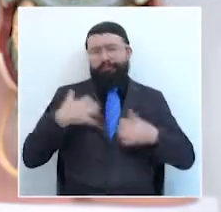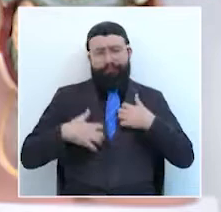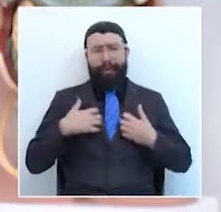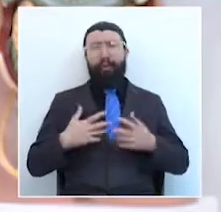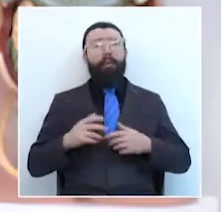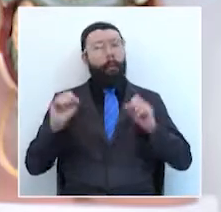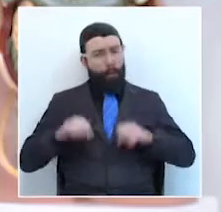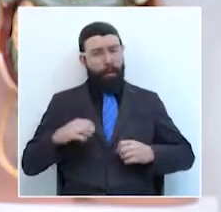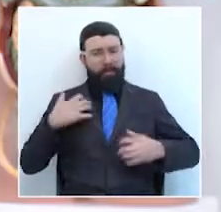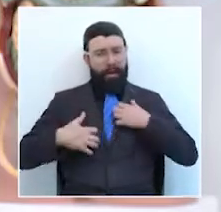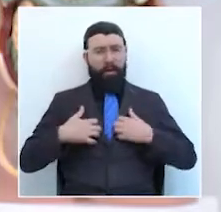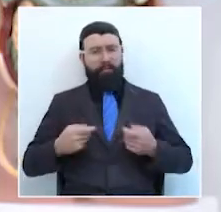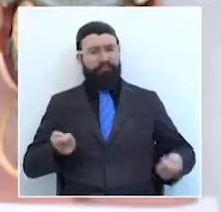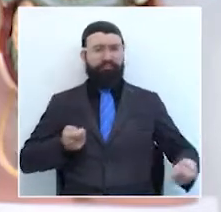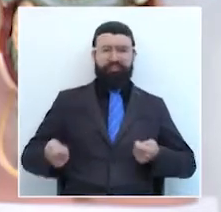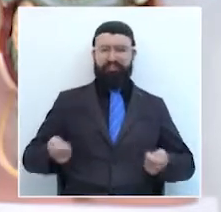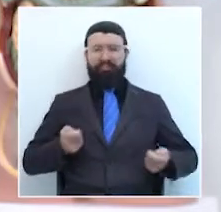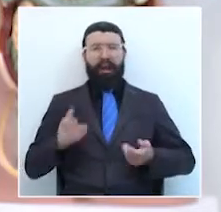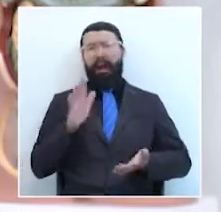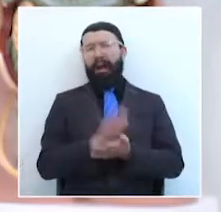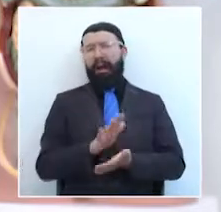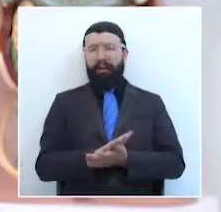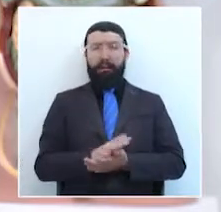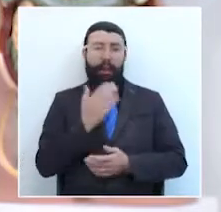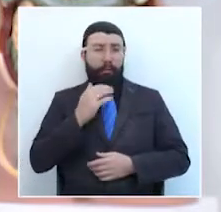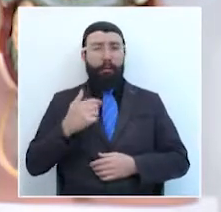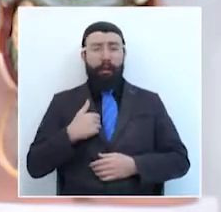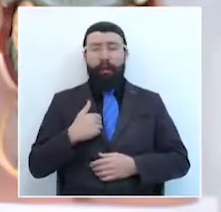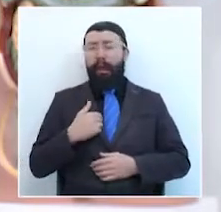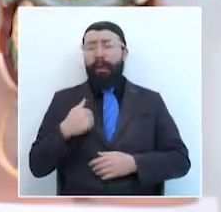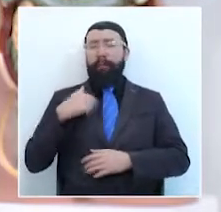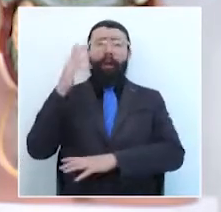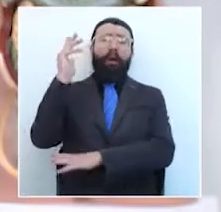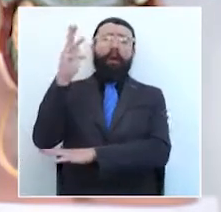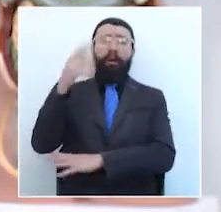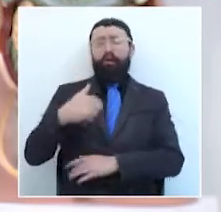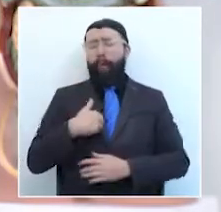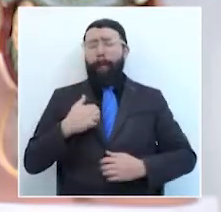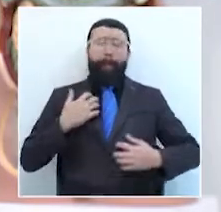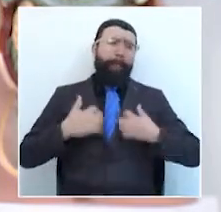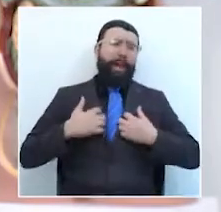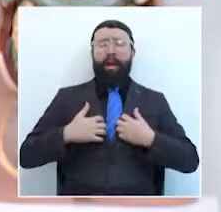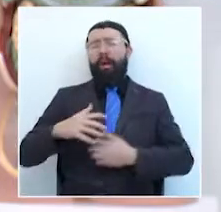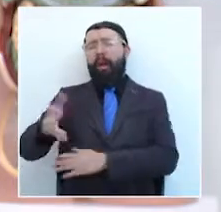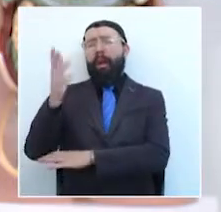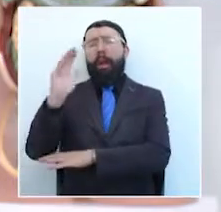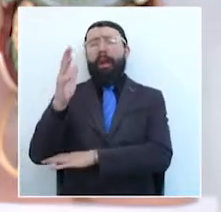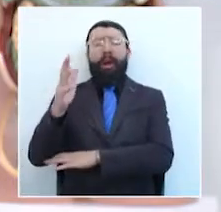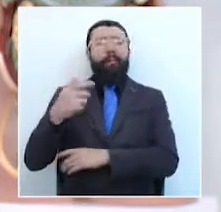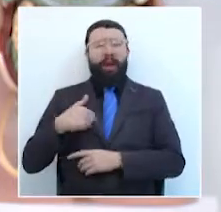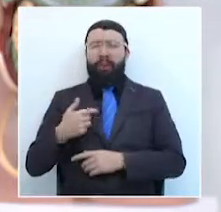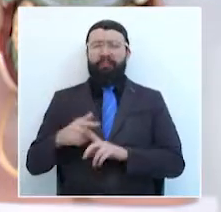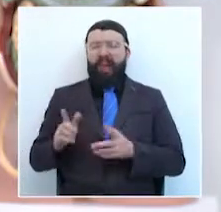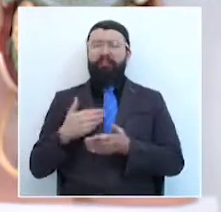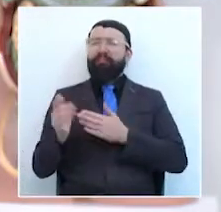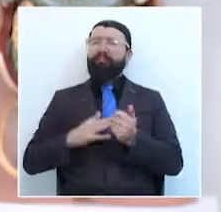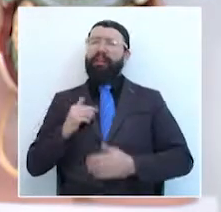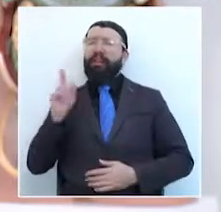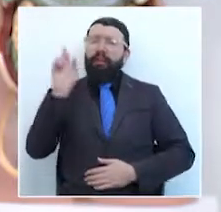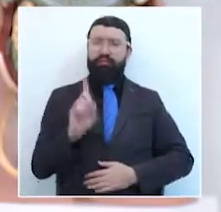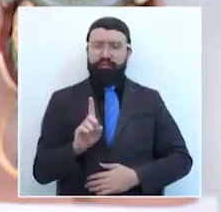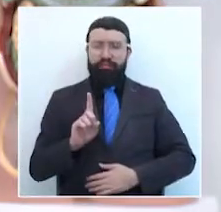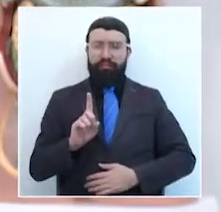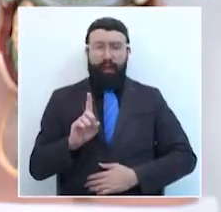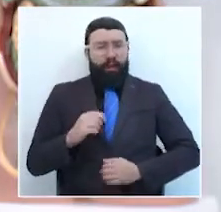y se pueden cómo controlar puedo tener miedo a hablar en público pero salgo y me expongo a hablar en público puedo